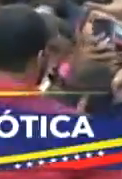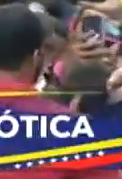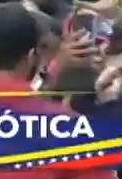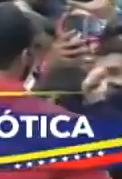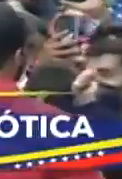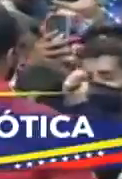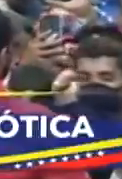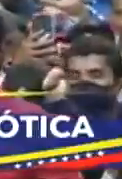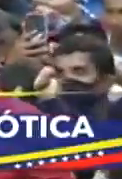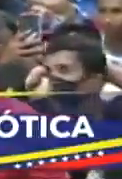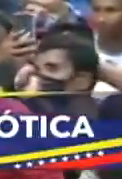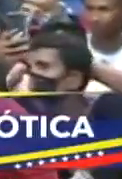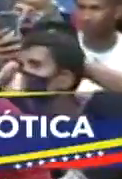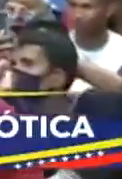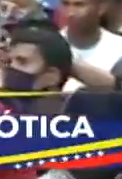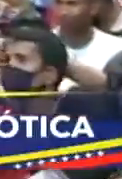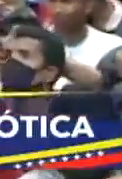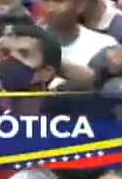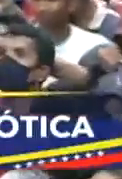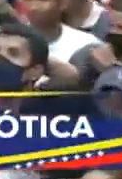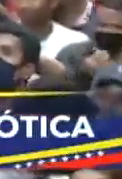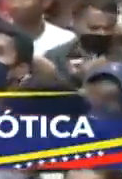¡Arriba, juventud venezolana!